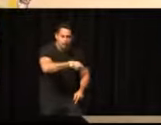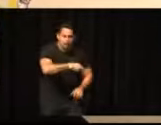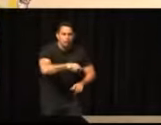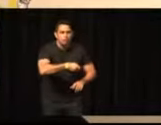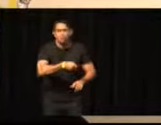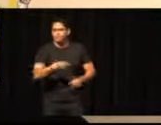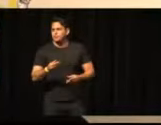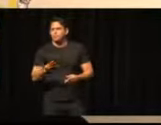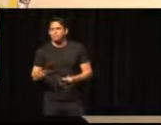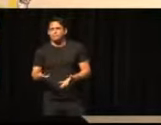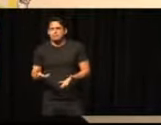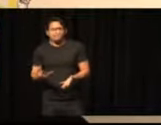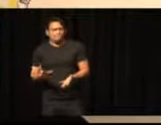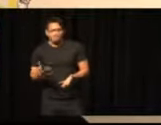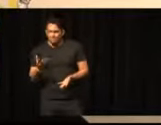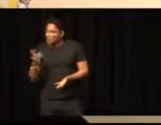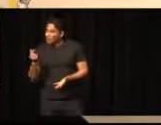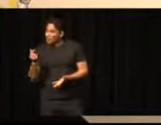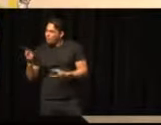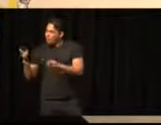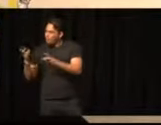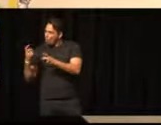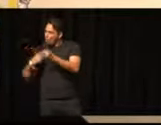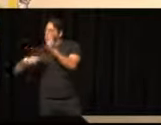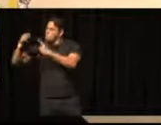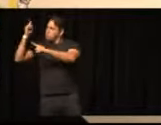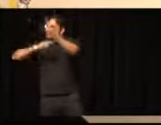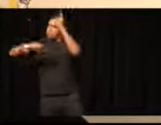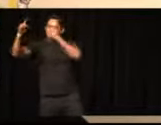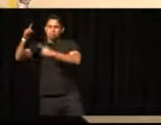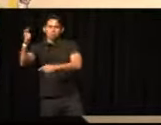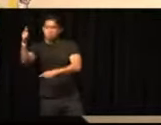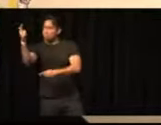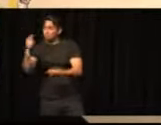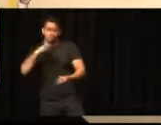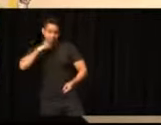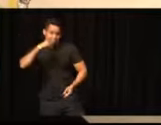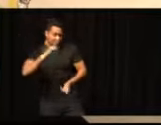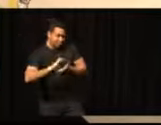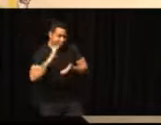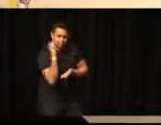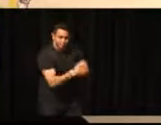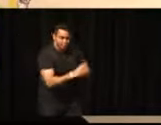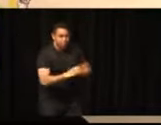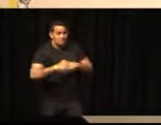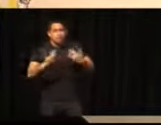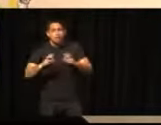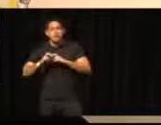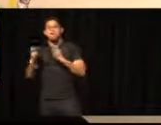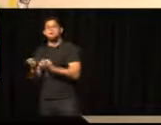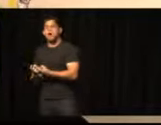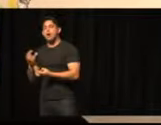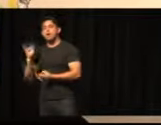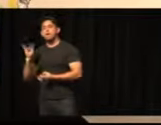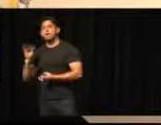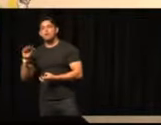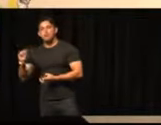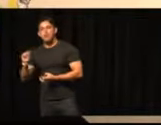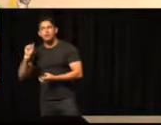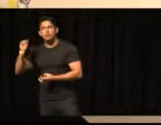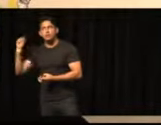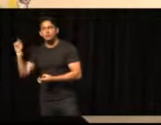seguridad no va a haber los lucros absurdos que tiene la FIFA, el